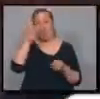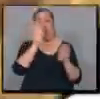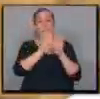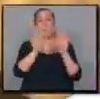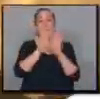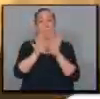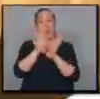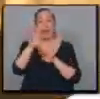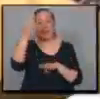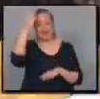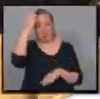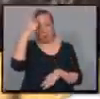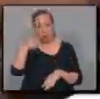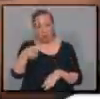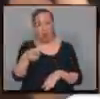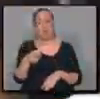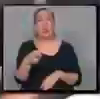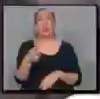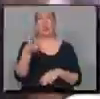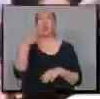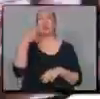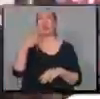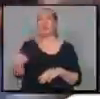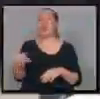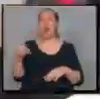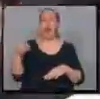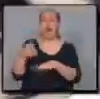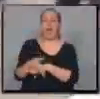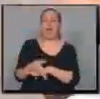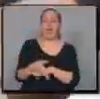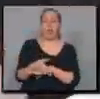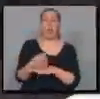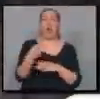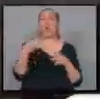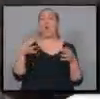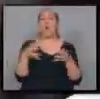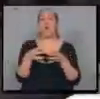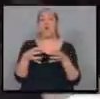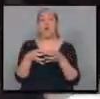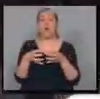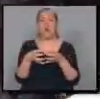los tribunales no dejaron pasar a un grupo